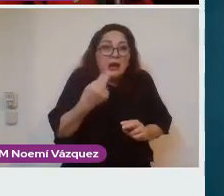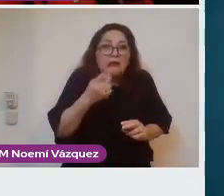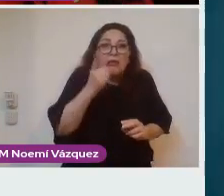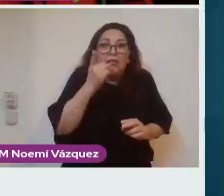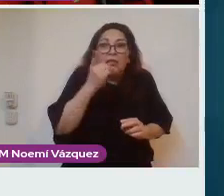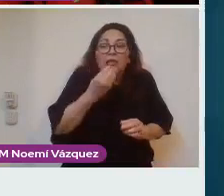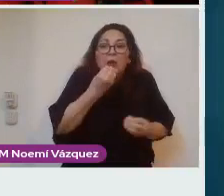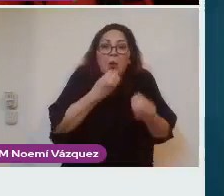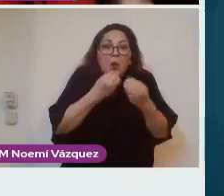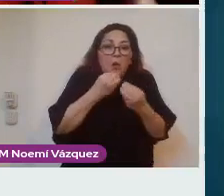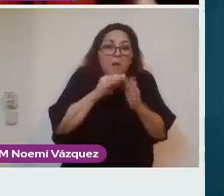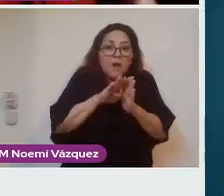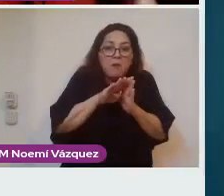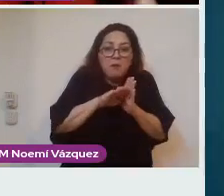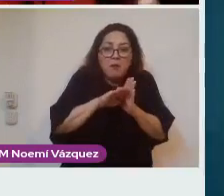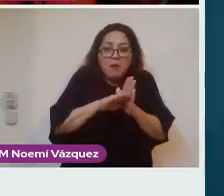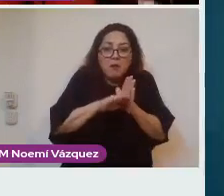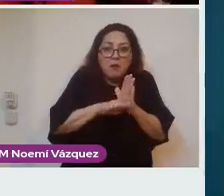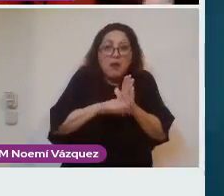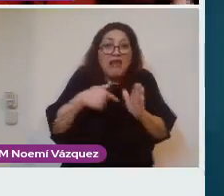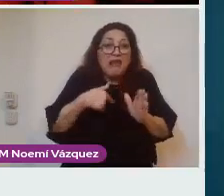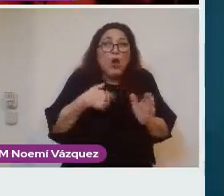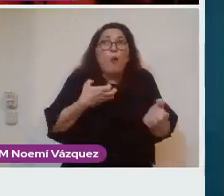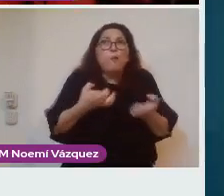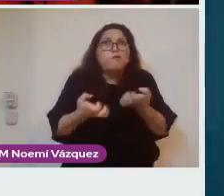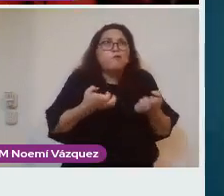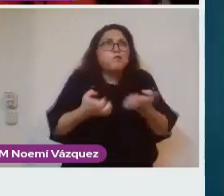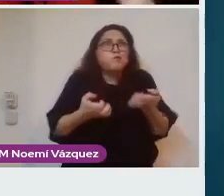control sobre lo que se ingiere. La que sigue.